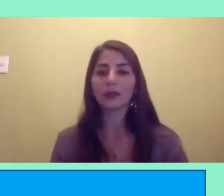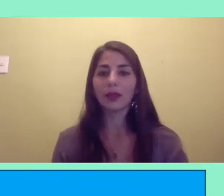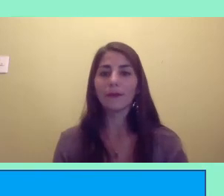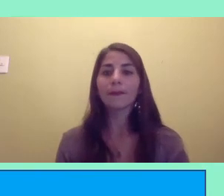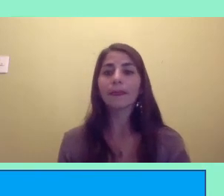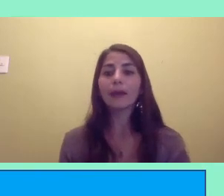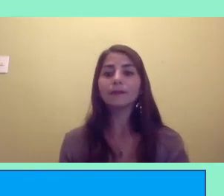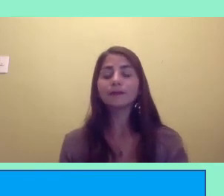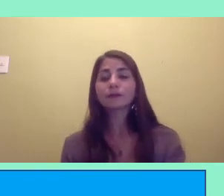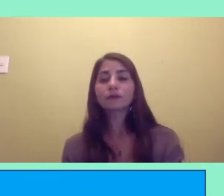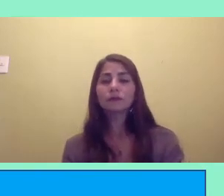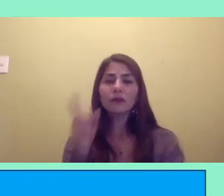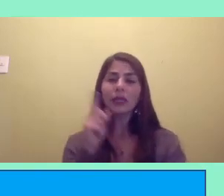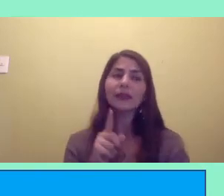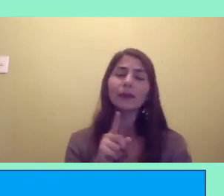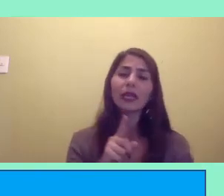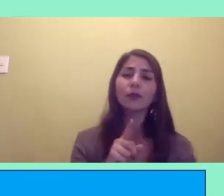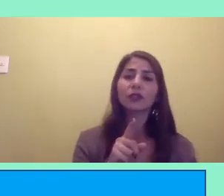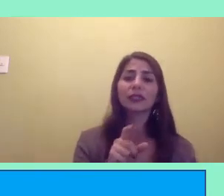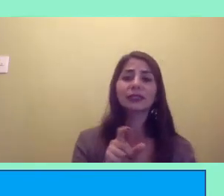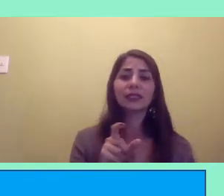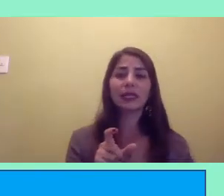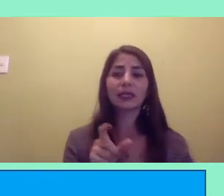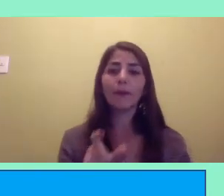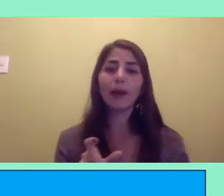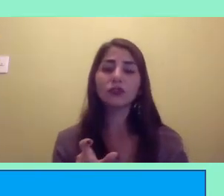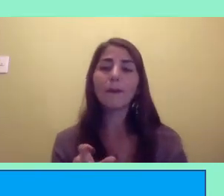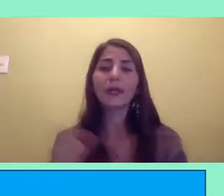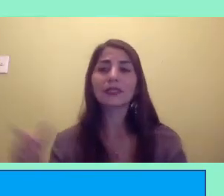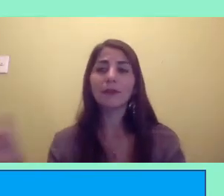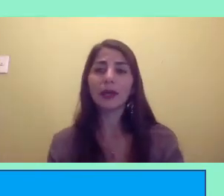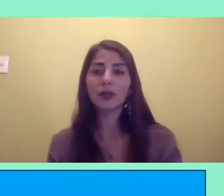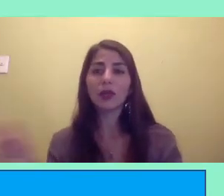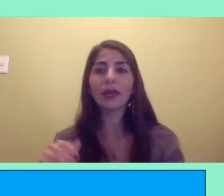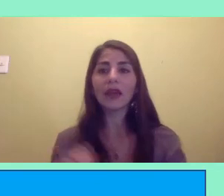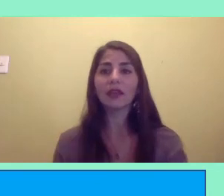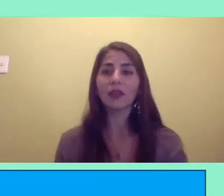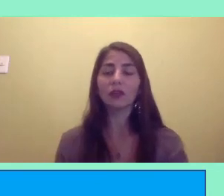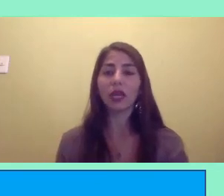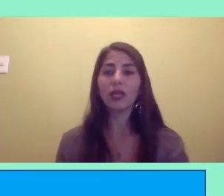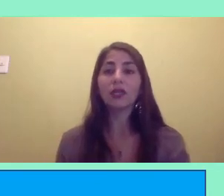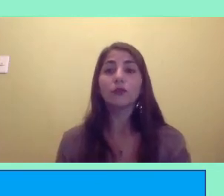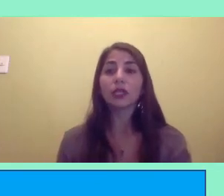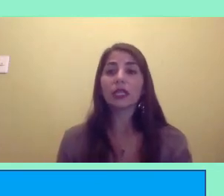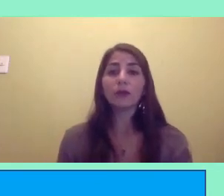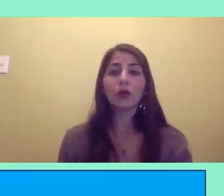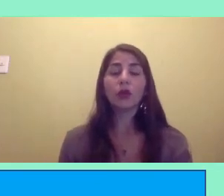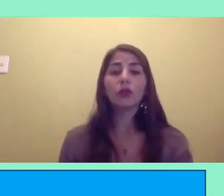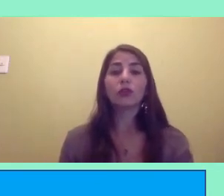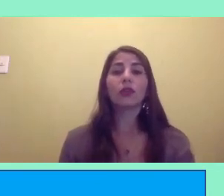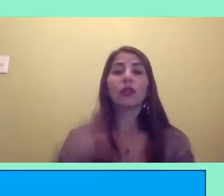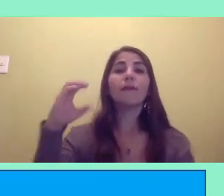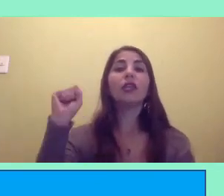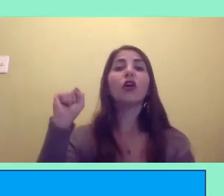lo comprenda. ¿Ya? Y también es importante hacer ciertas pausas para separar una palabra de otra. Por